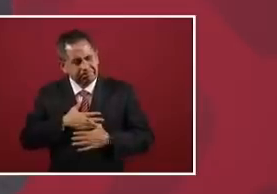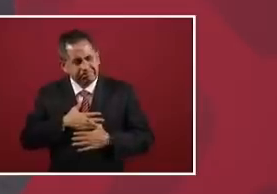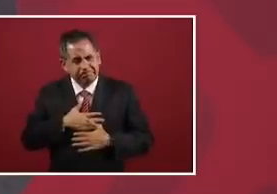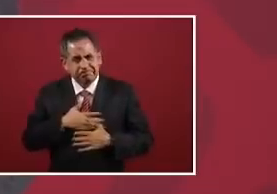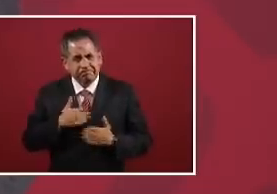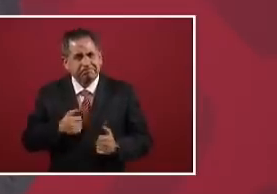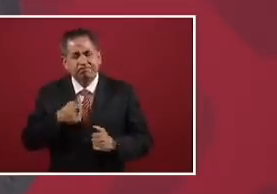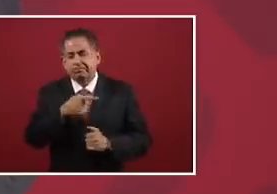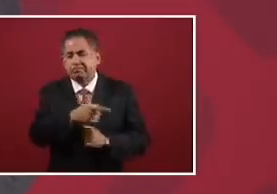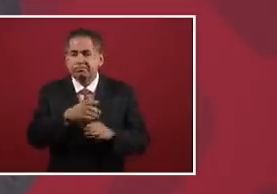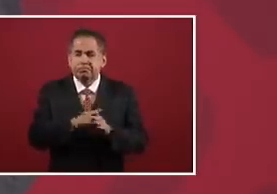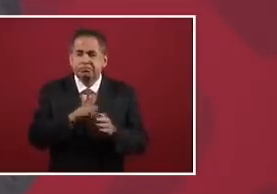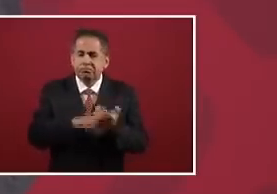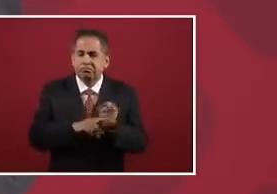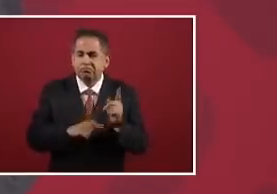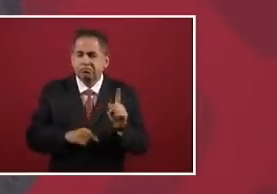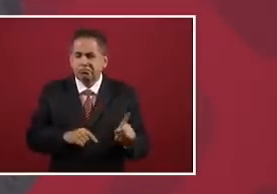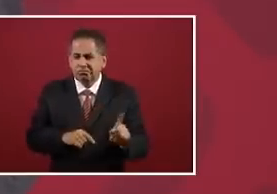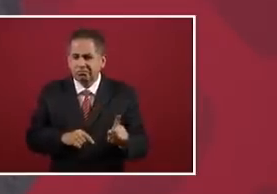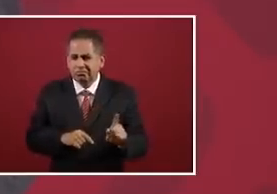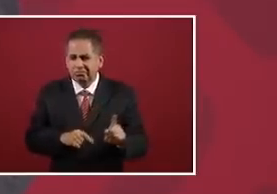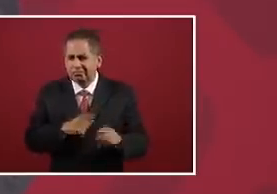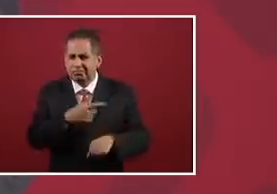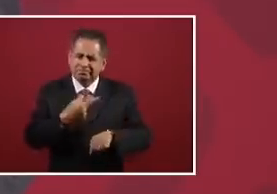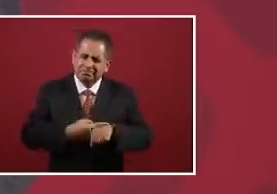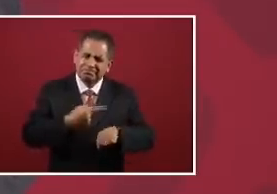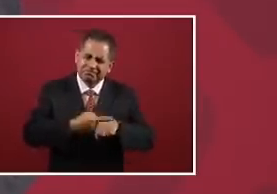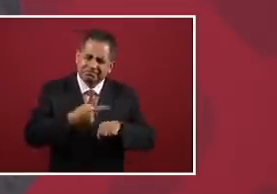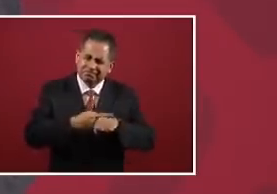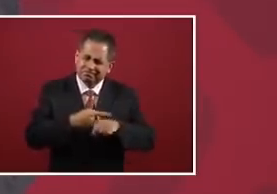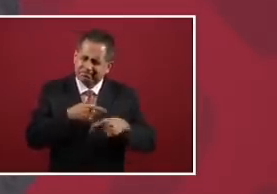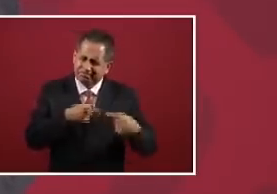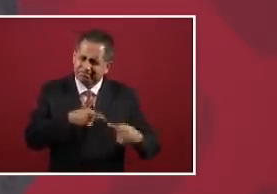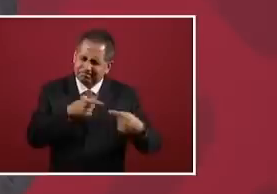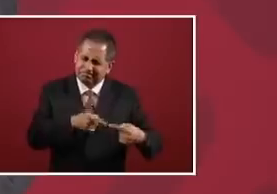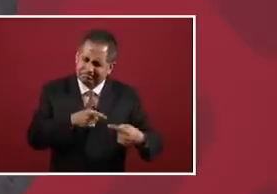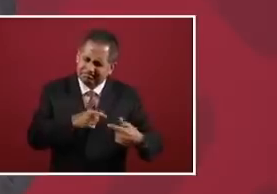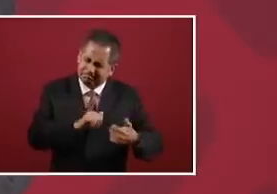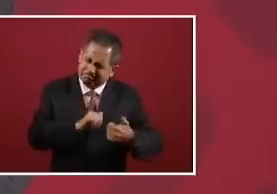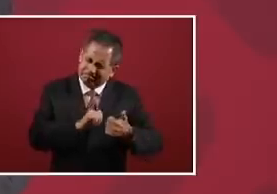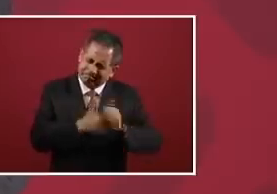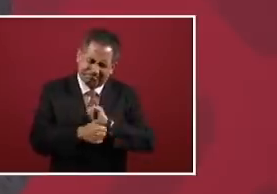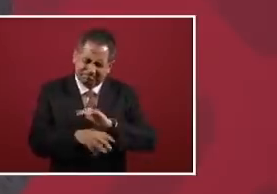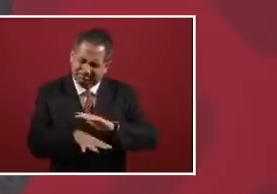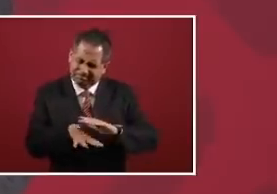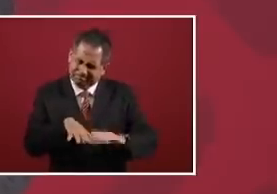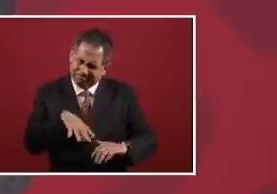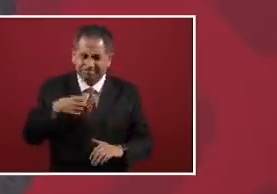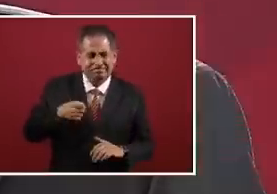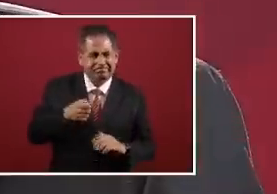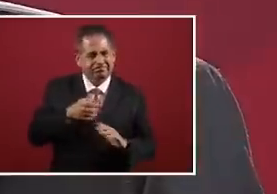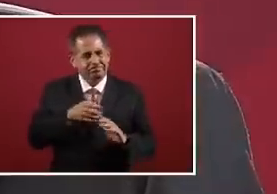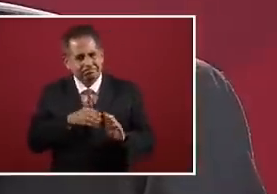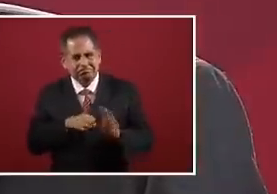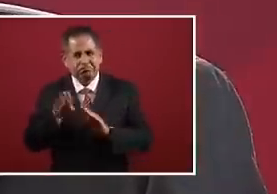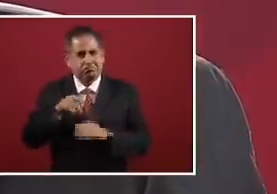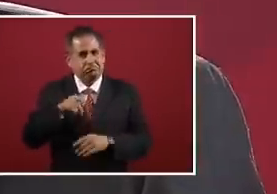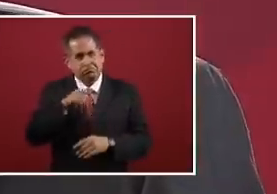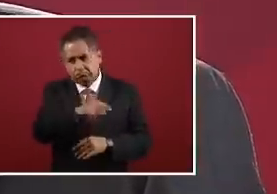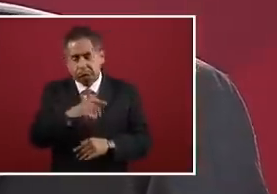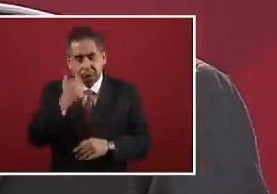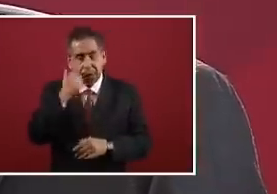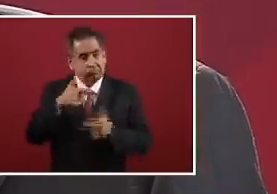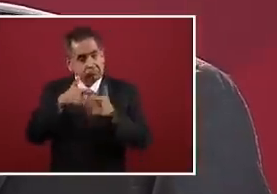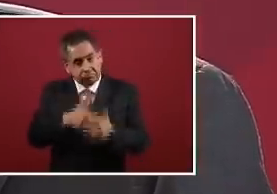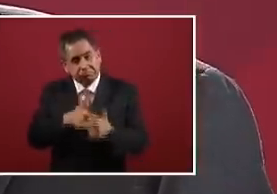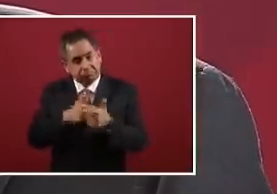de cómo enfrentó su enfermedad, cómo a pesar de su enfermedad quería